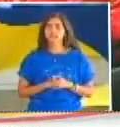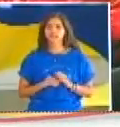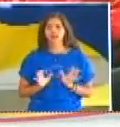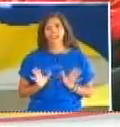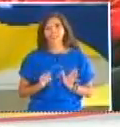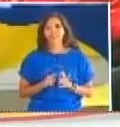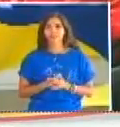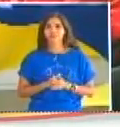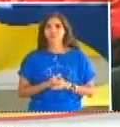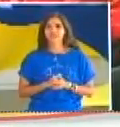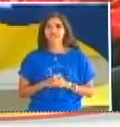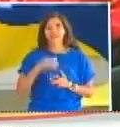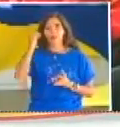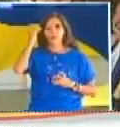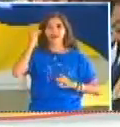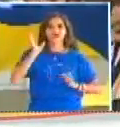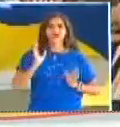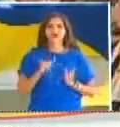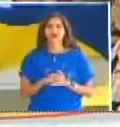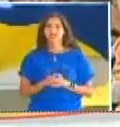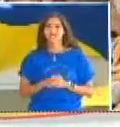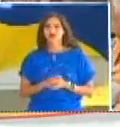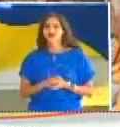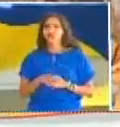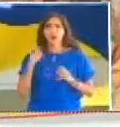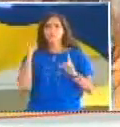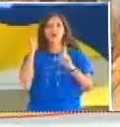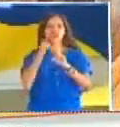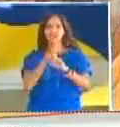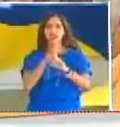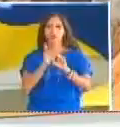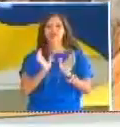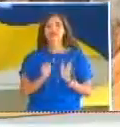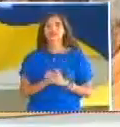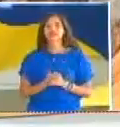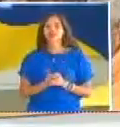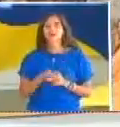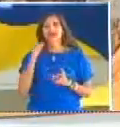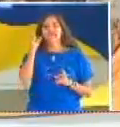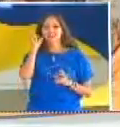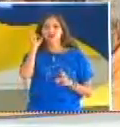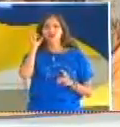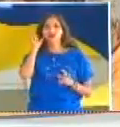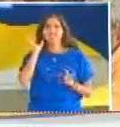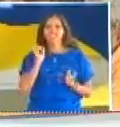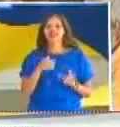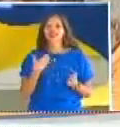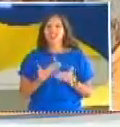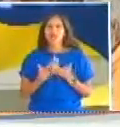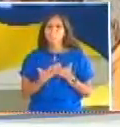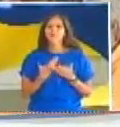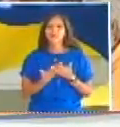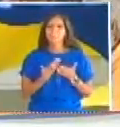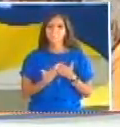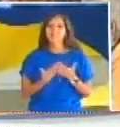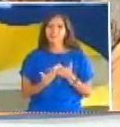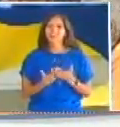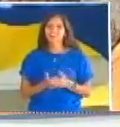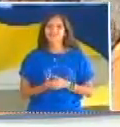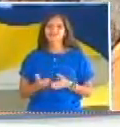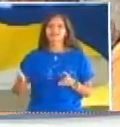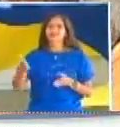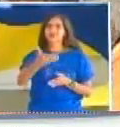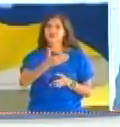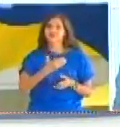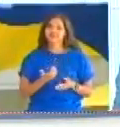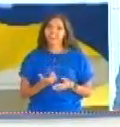Bueno, yo creo que llegó el momento de pasar directamente para escuchar las propuestas que han recogido en el